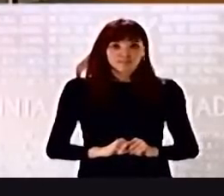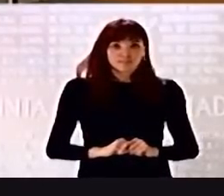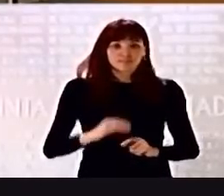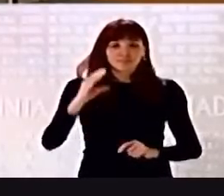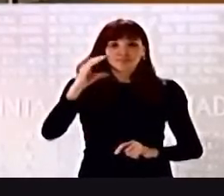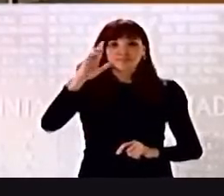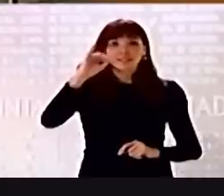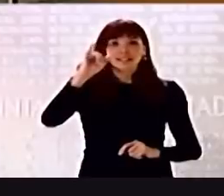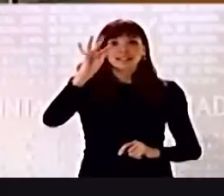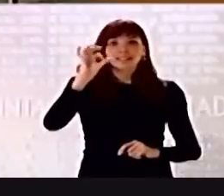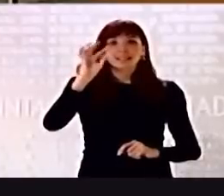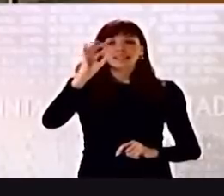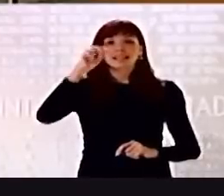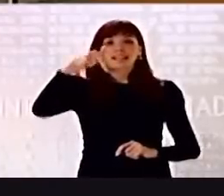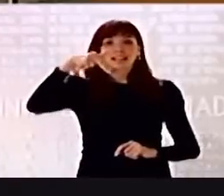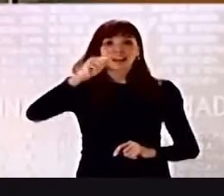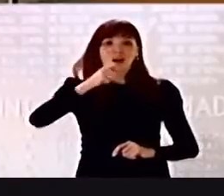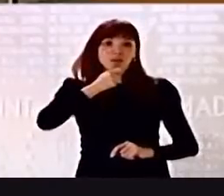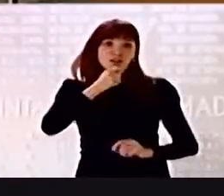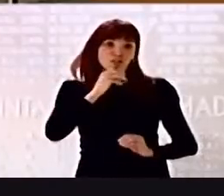Cristina, ábrete el micrófono, por favor.